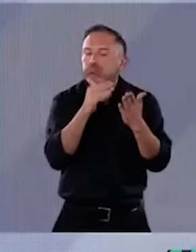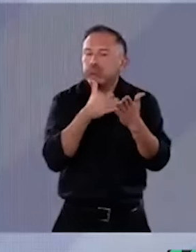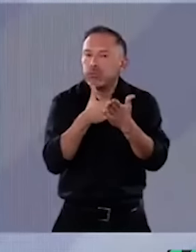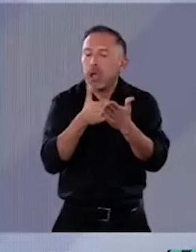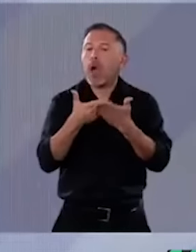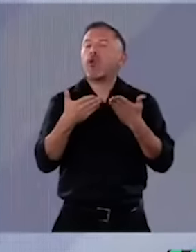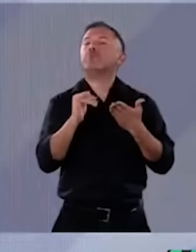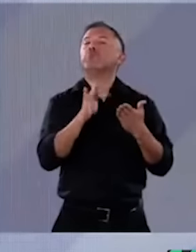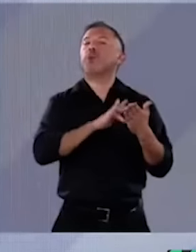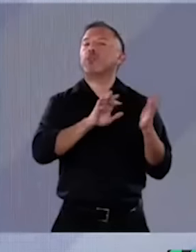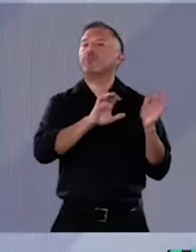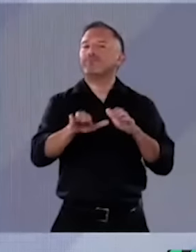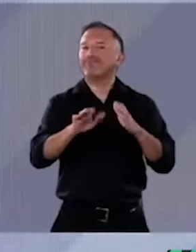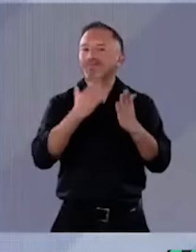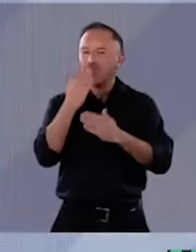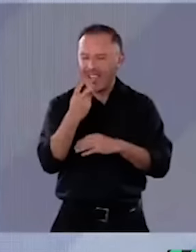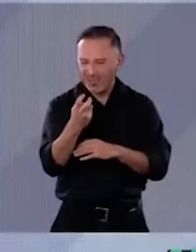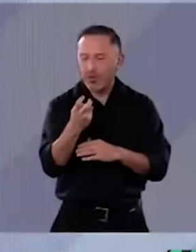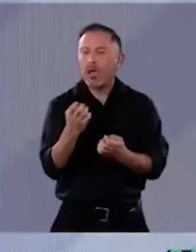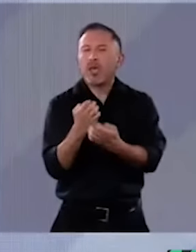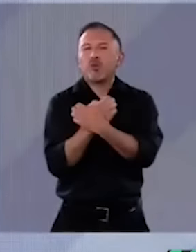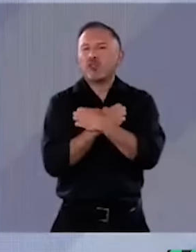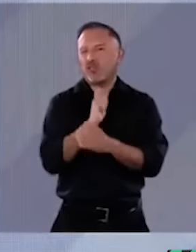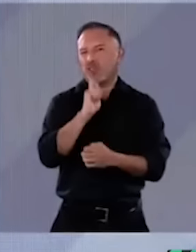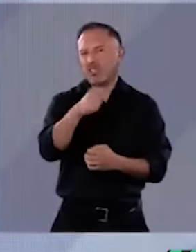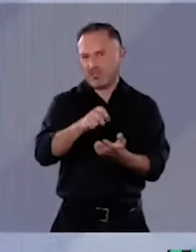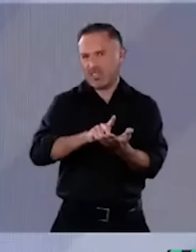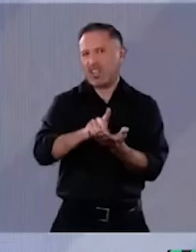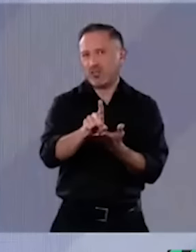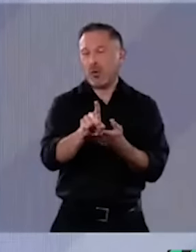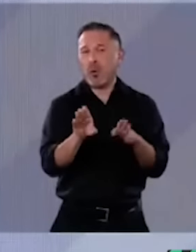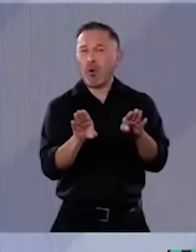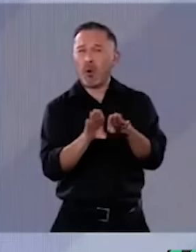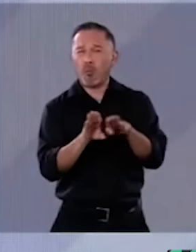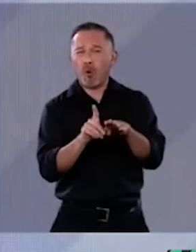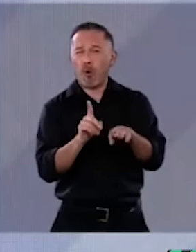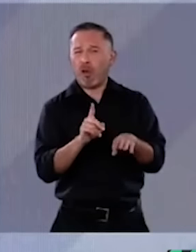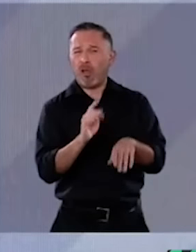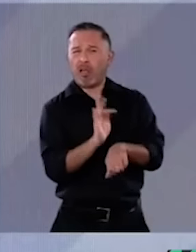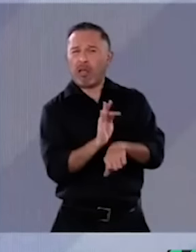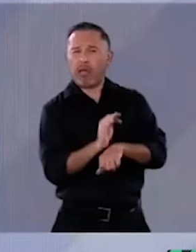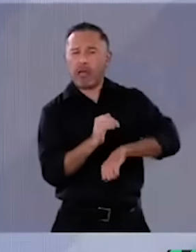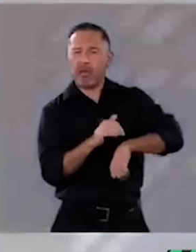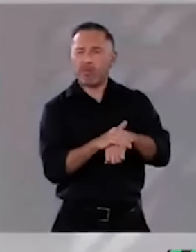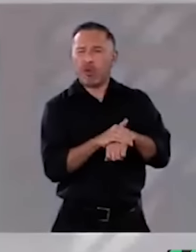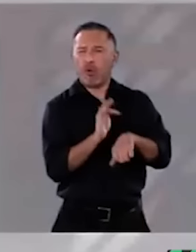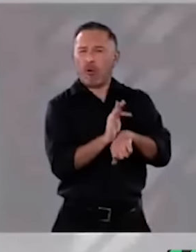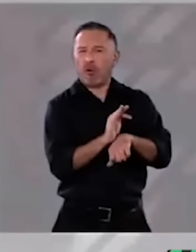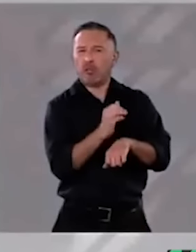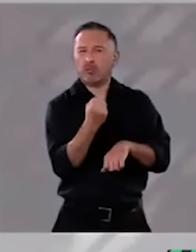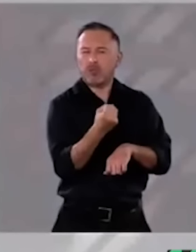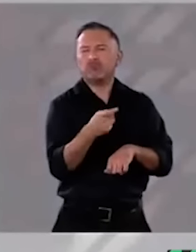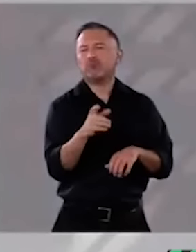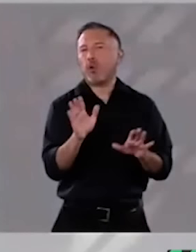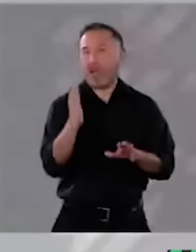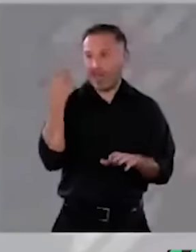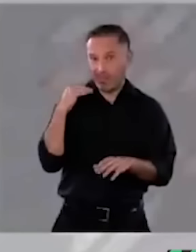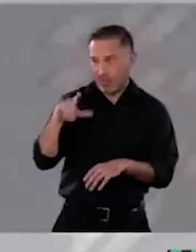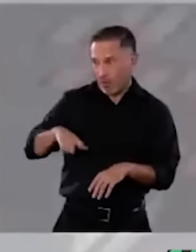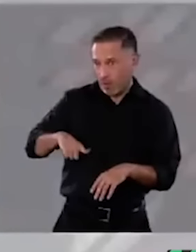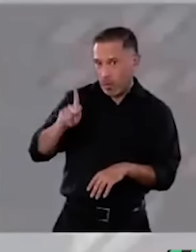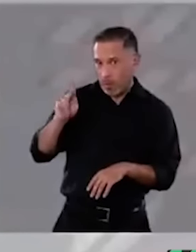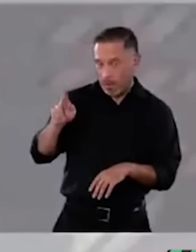La educación es un derecho, no un privilegio o una mercancía, como quiso el PRIAN. Adelante, Xochitl. A mí me tocó